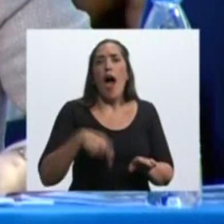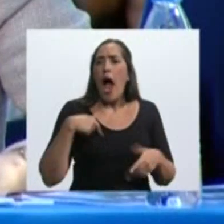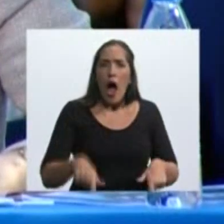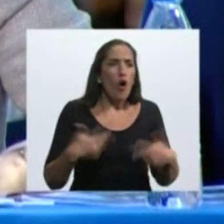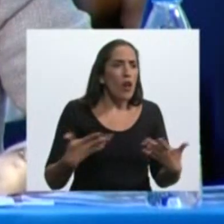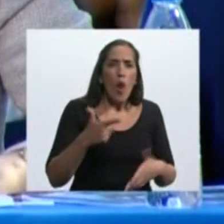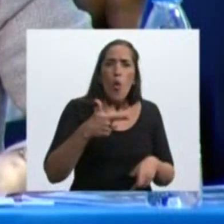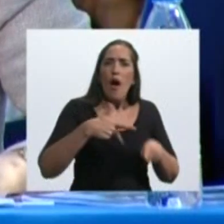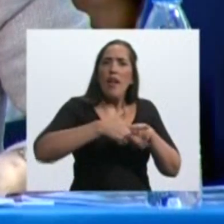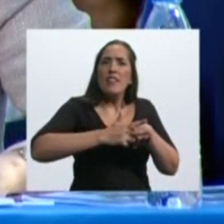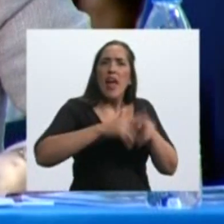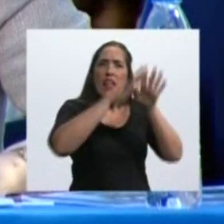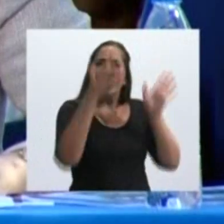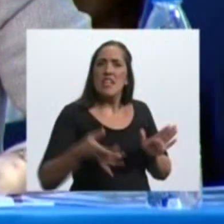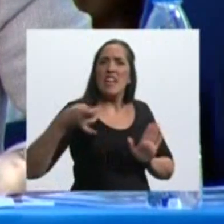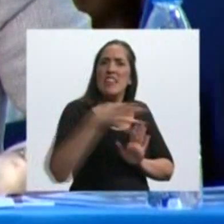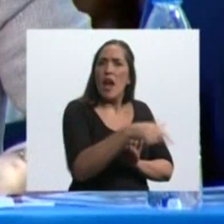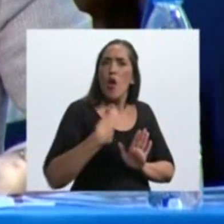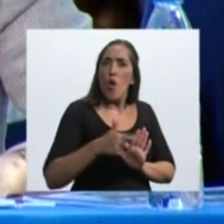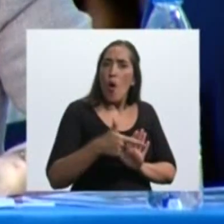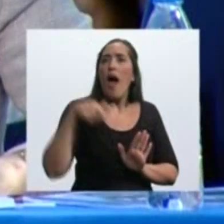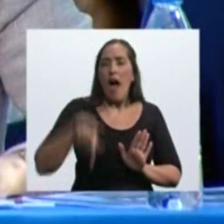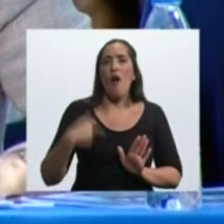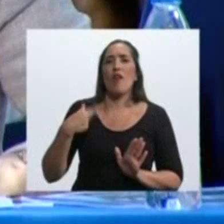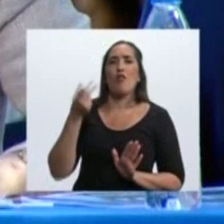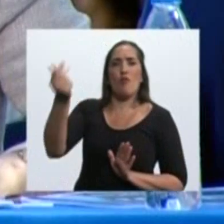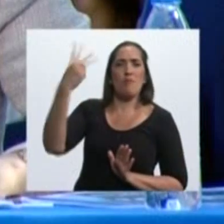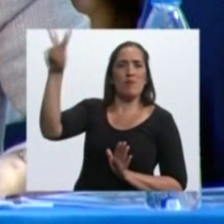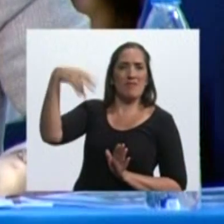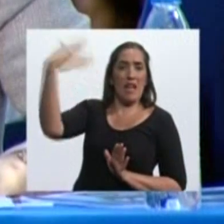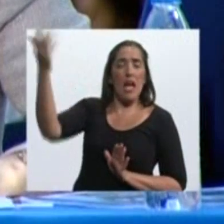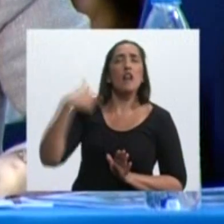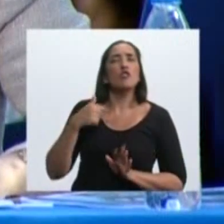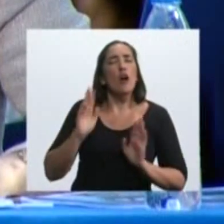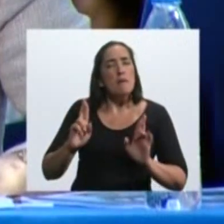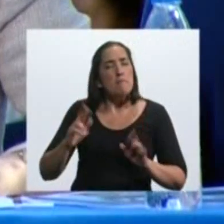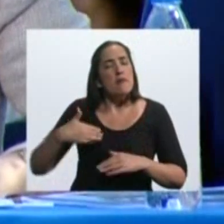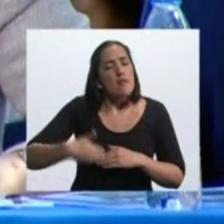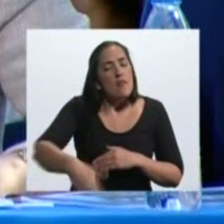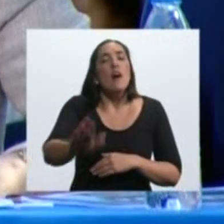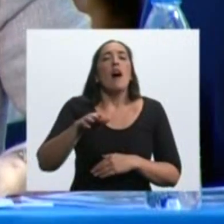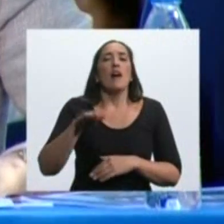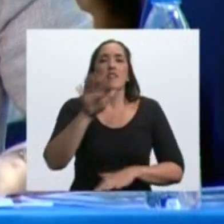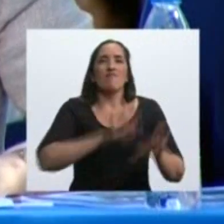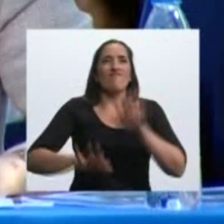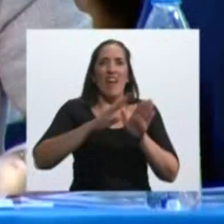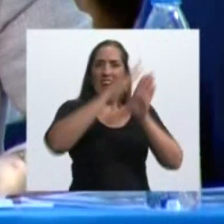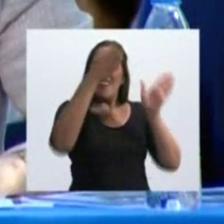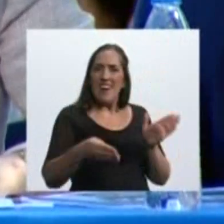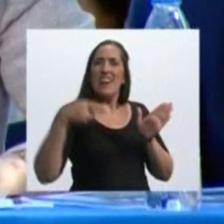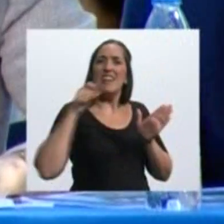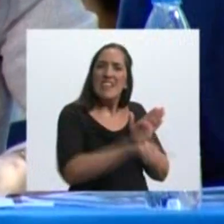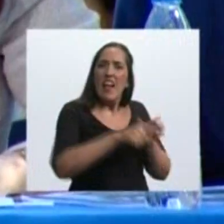exterior. Yo aspiro a que pronto tengamos los talleres aquí y además que comencemos a